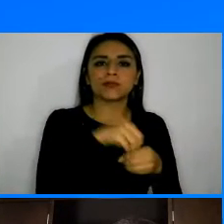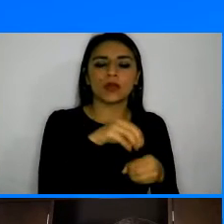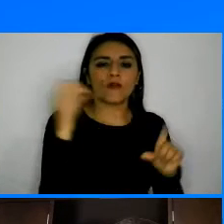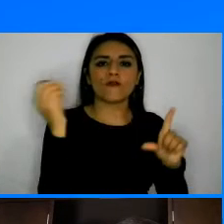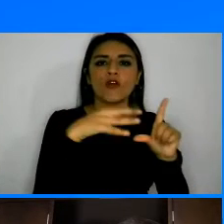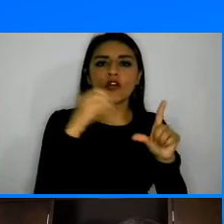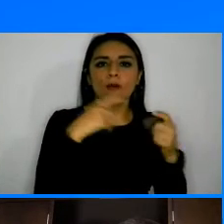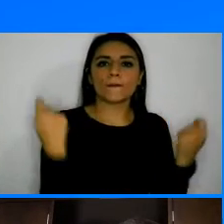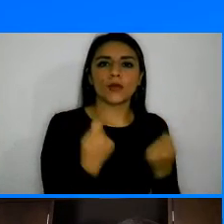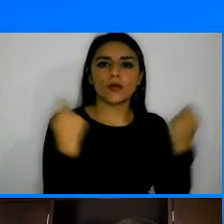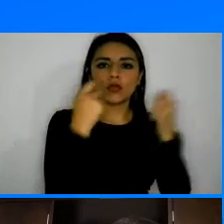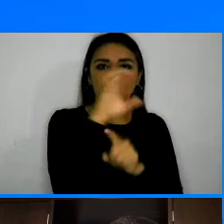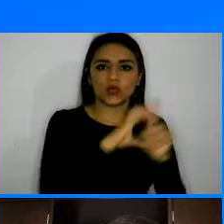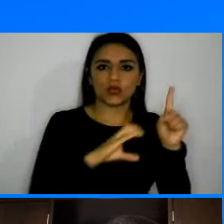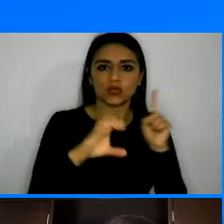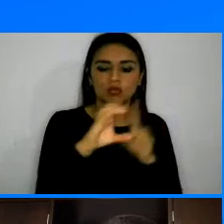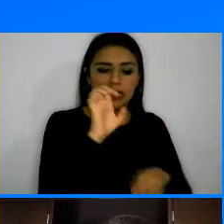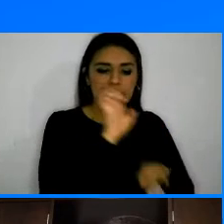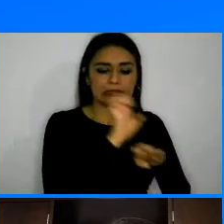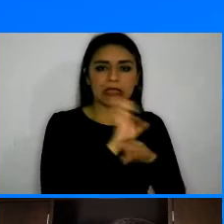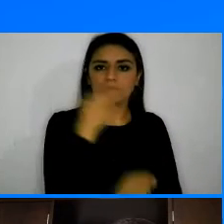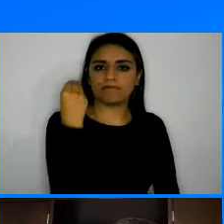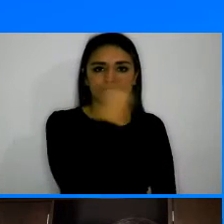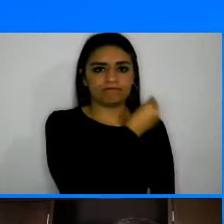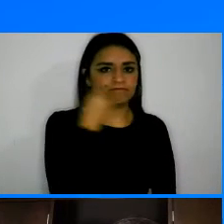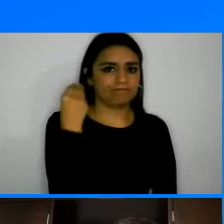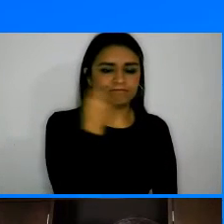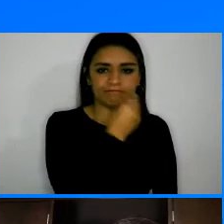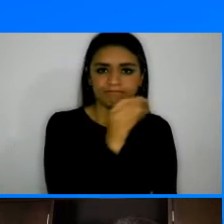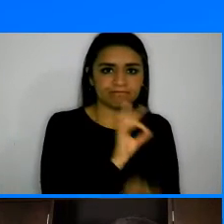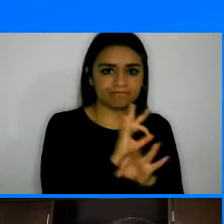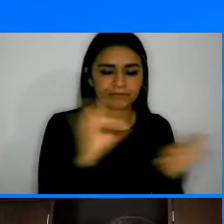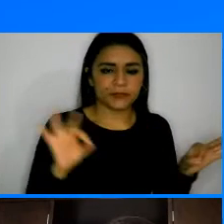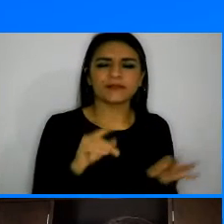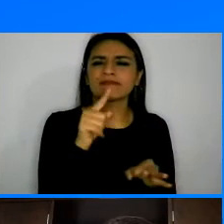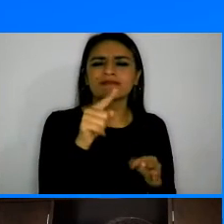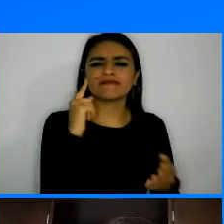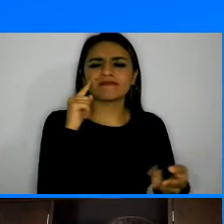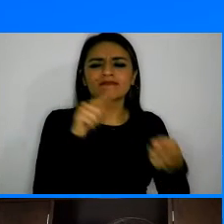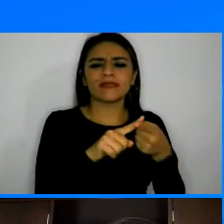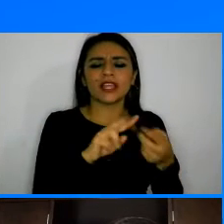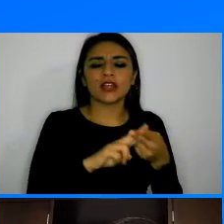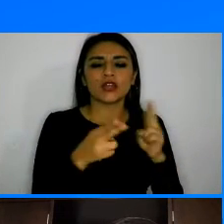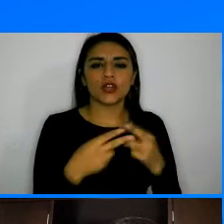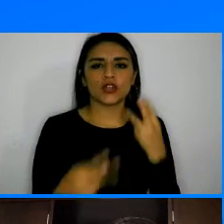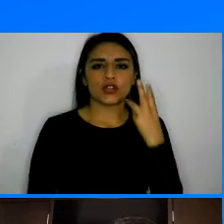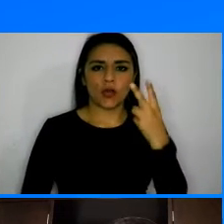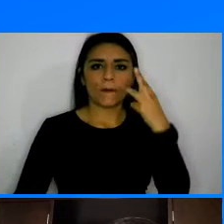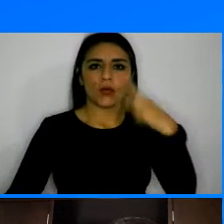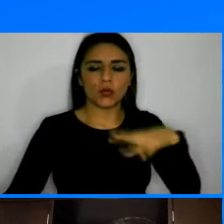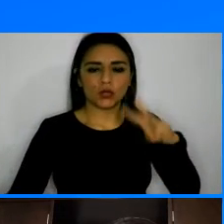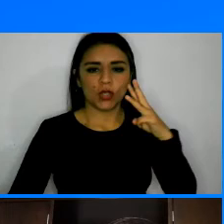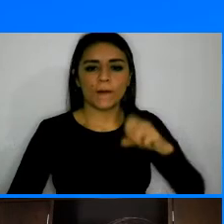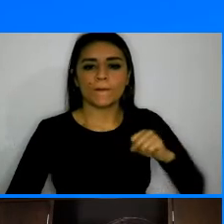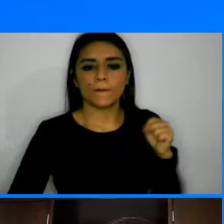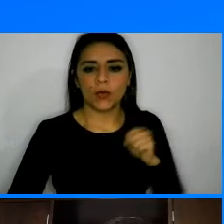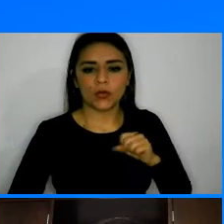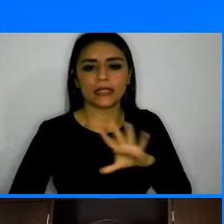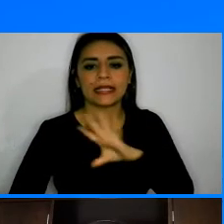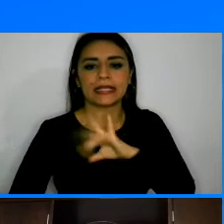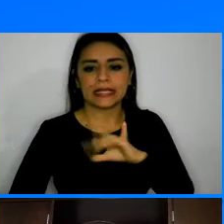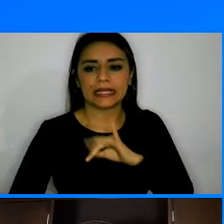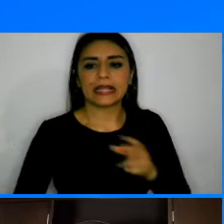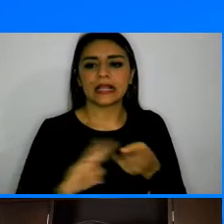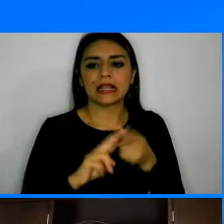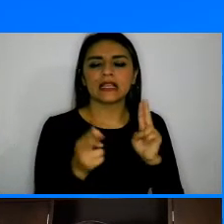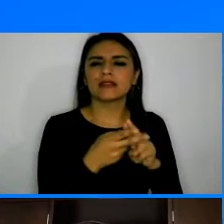Promoción de la Cultura, una entidad sin ánimo de lucro que tiene dos museos en Bogotá y en Cali, y a través de los